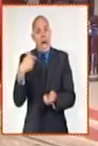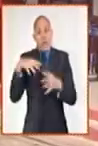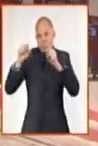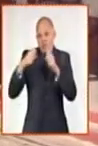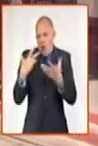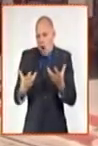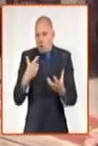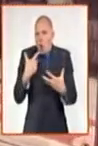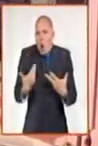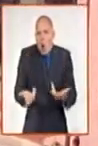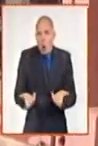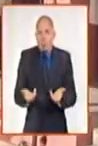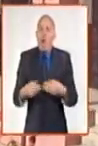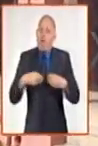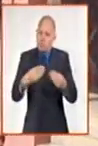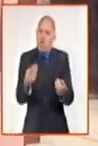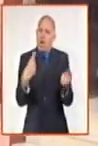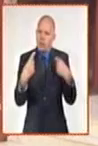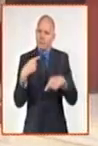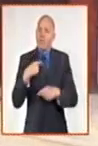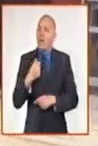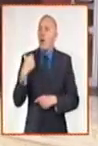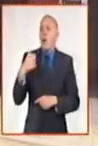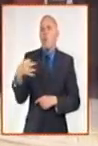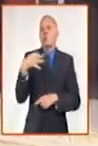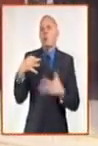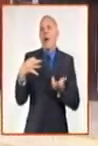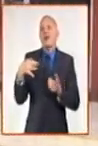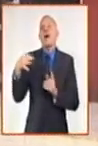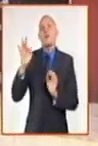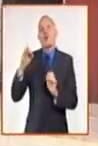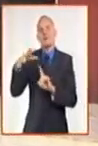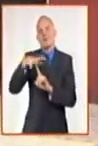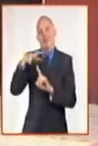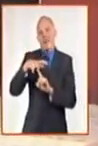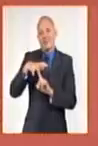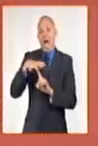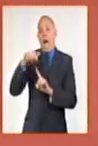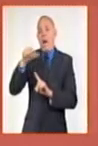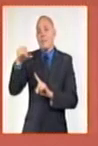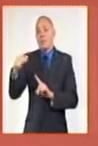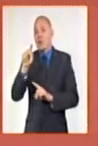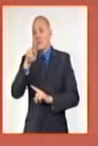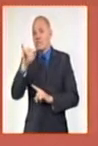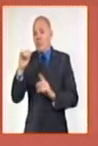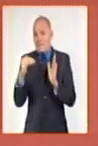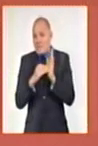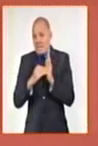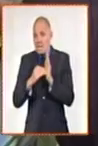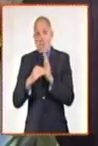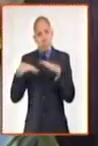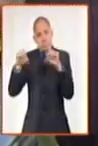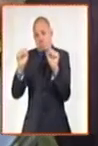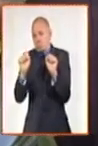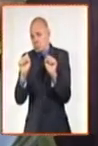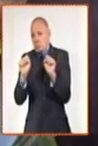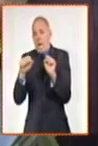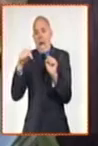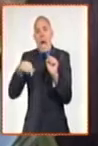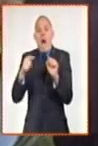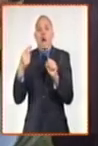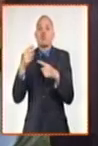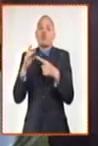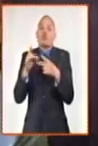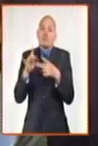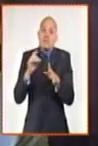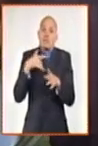ante la situación energética. Así sucede en San Cristóbal, donde carecen de servicio eléctrico 26.500 clientes, pero el sistema de